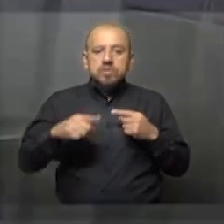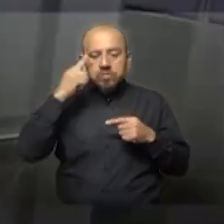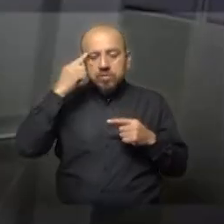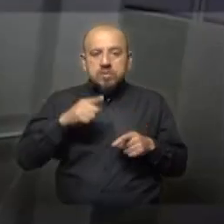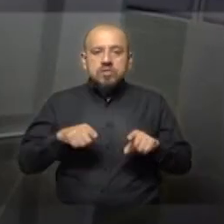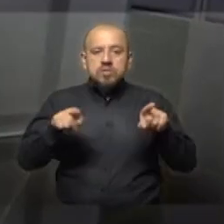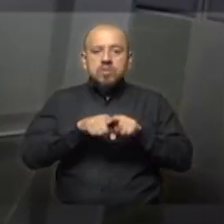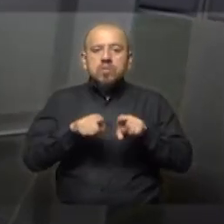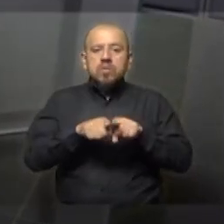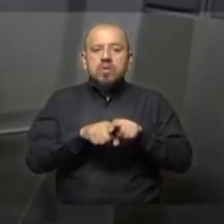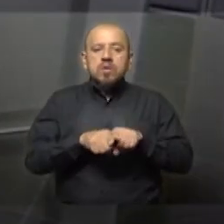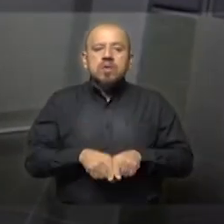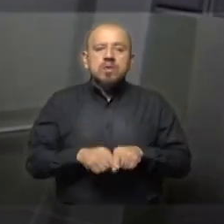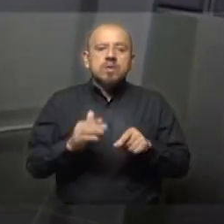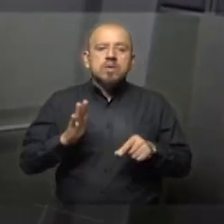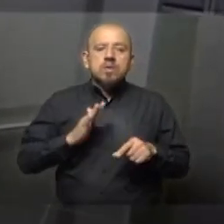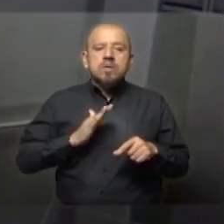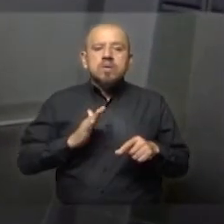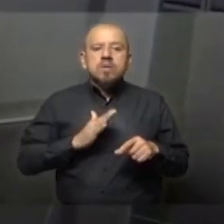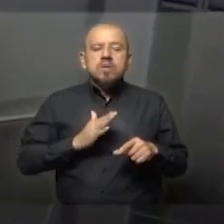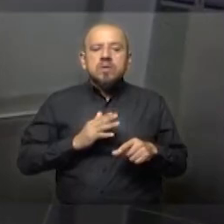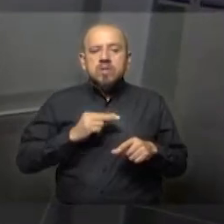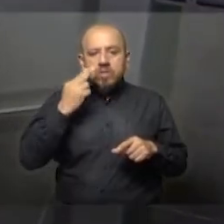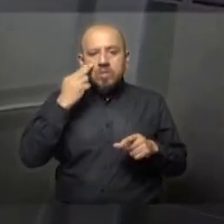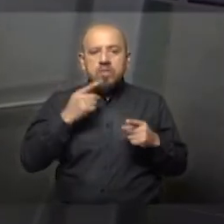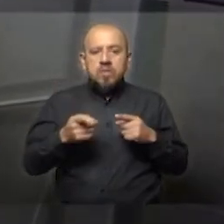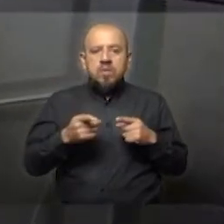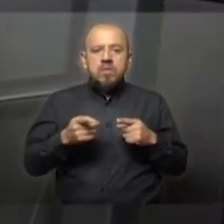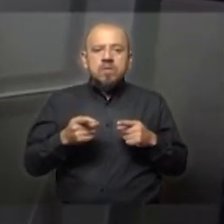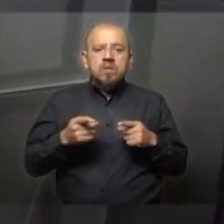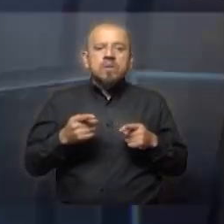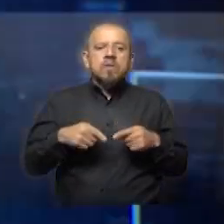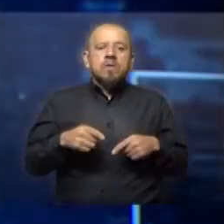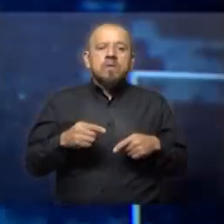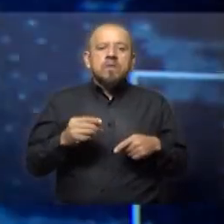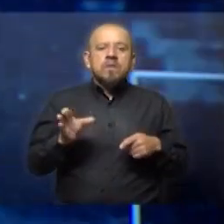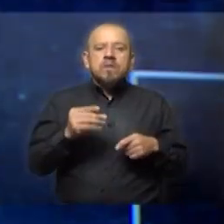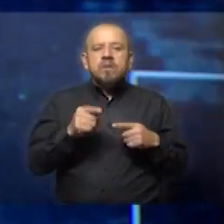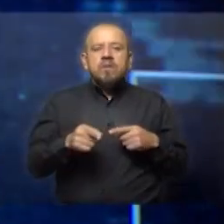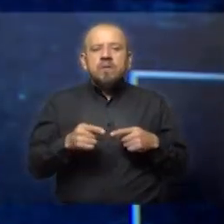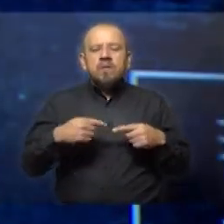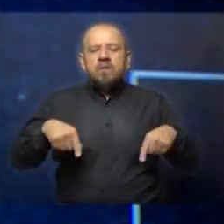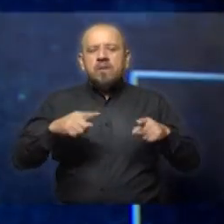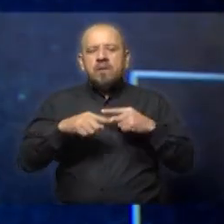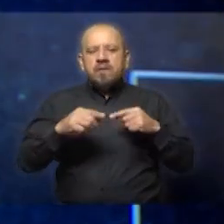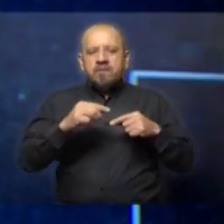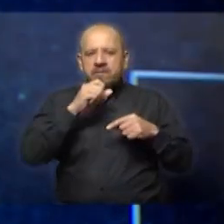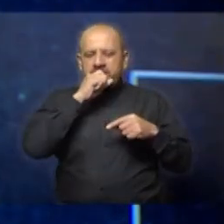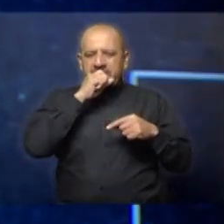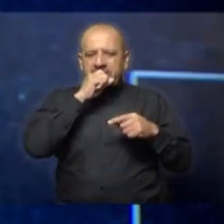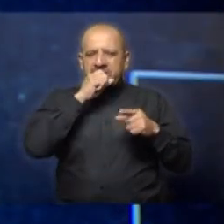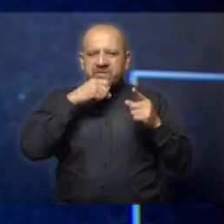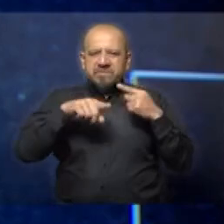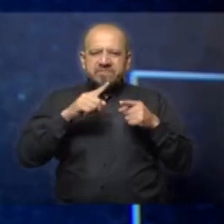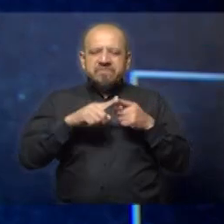claro la cuestión de la mujer es uno de los problemas normativos a discutir y todo el bagaje que vimos en los programas anteriores de cómo